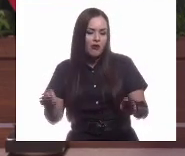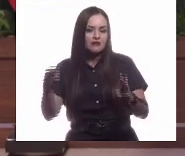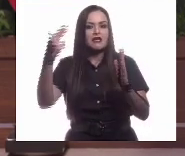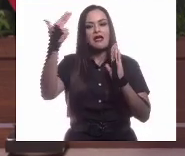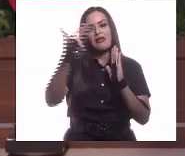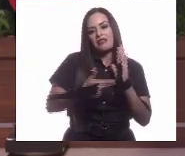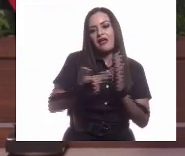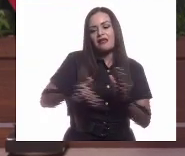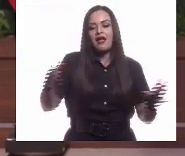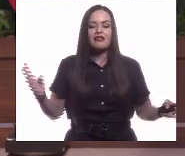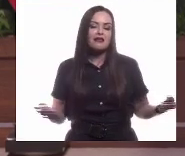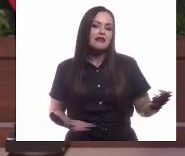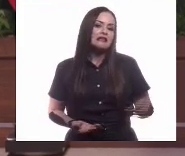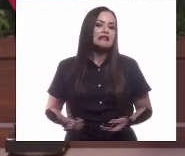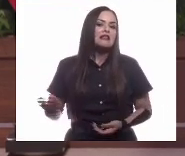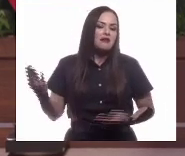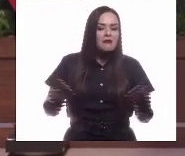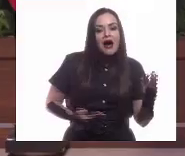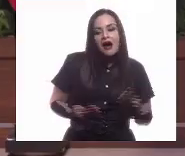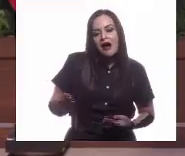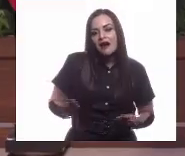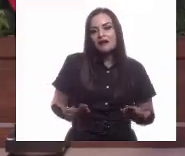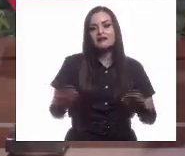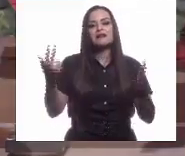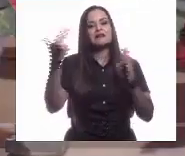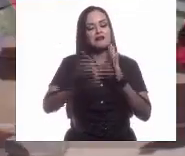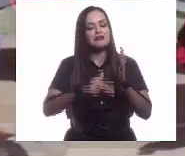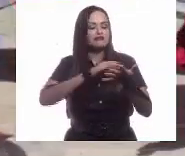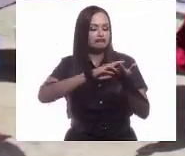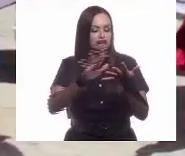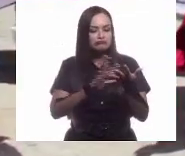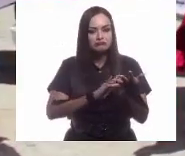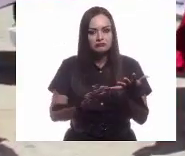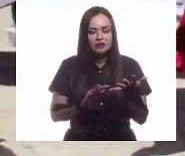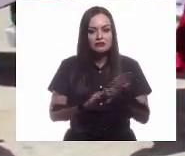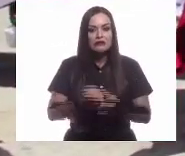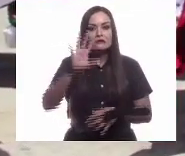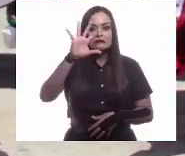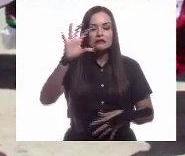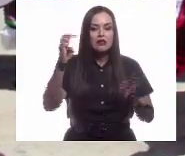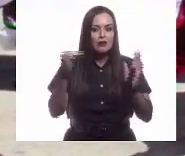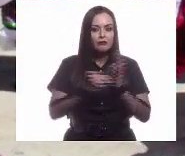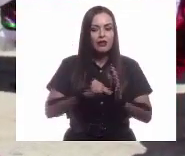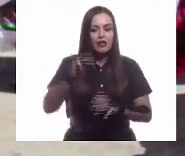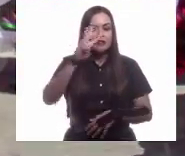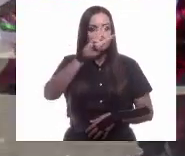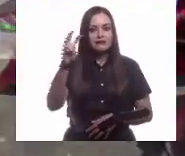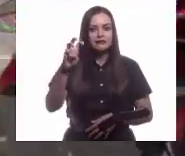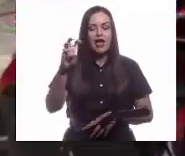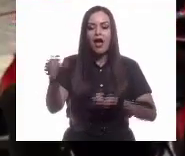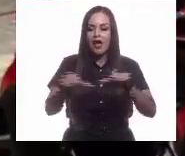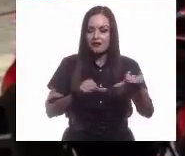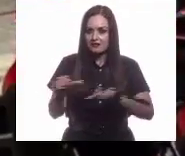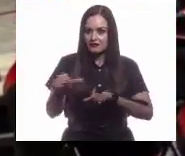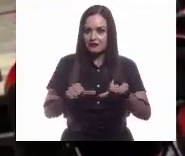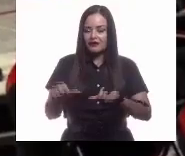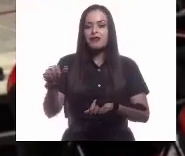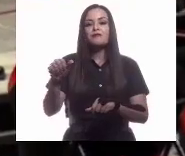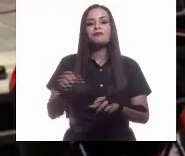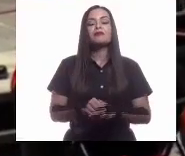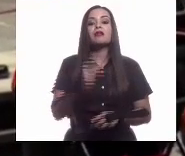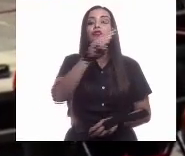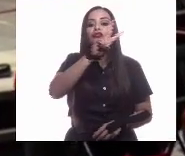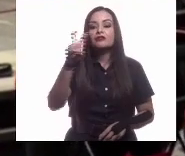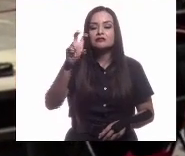etc. 5,372 actividades de las cuales 236 han